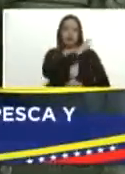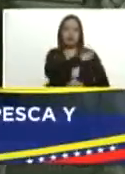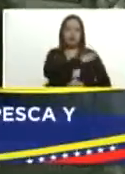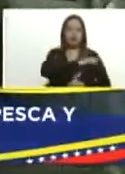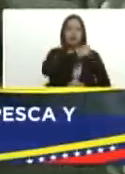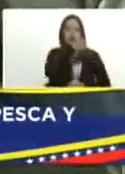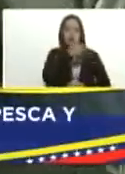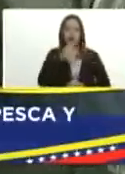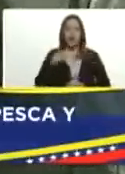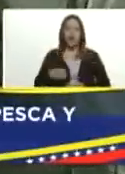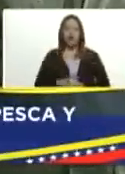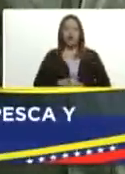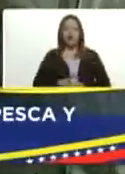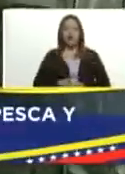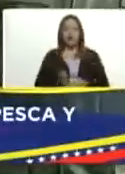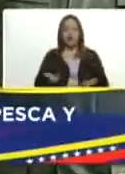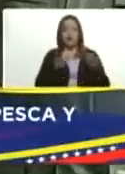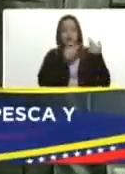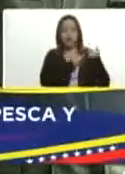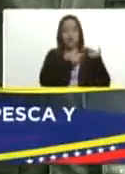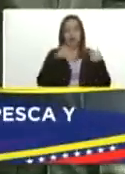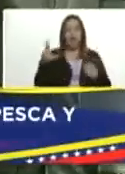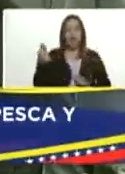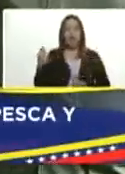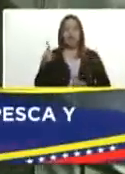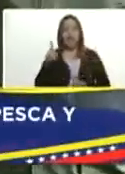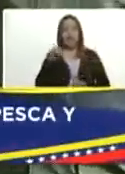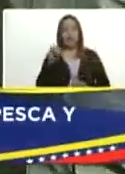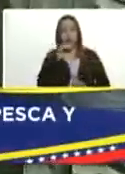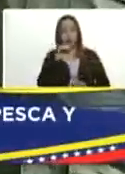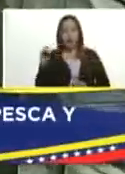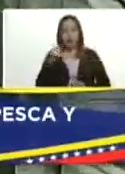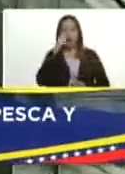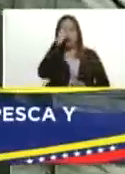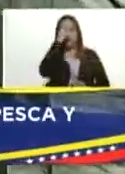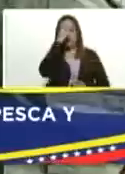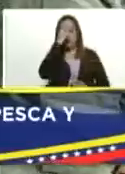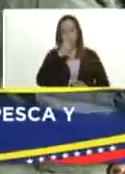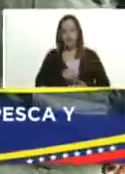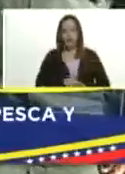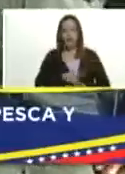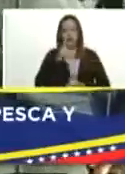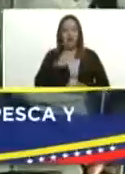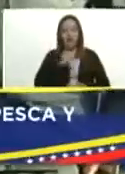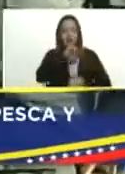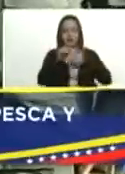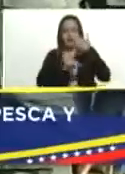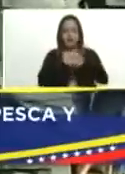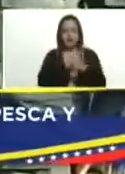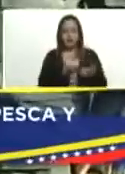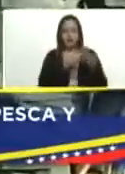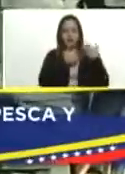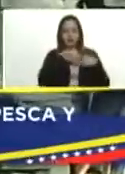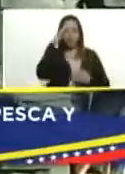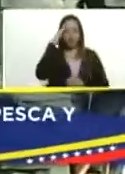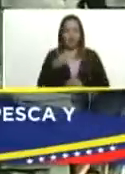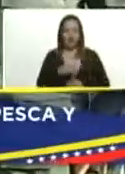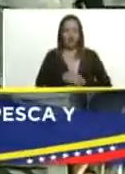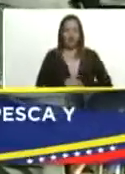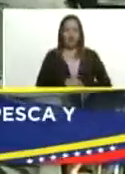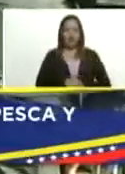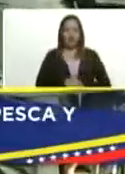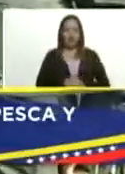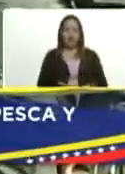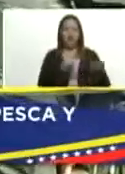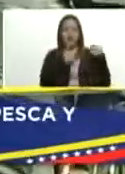Winder González, comandante de la Red de Oriente. Al vicealmirante Luciano Francisco Fernández, comandante de